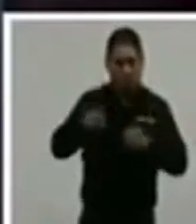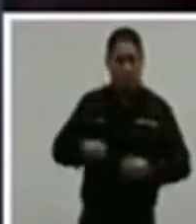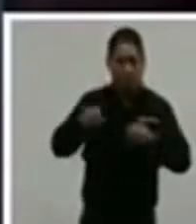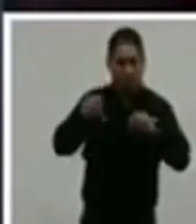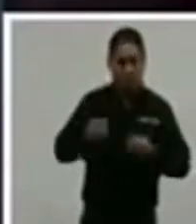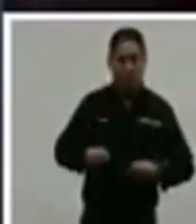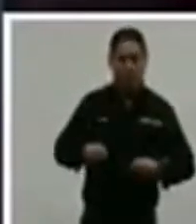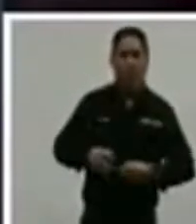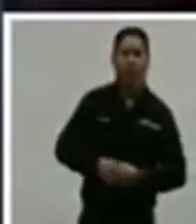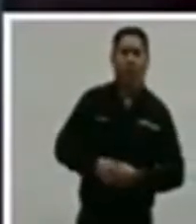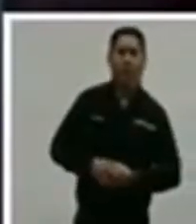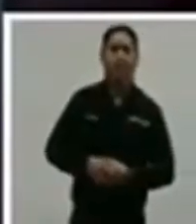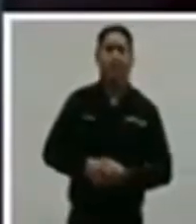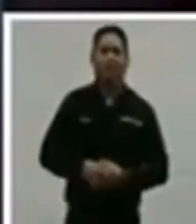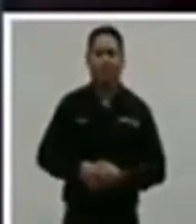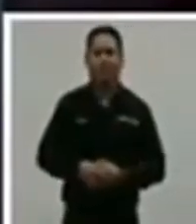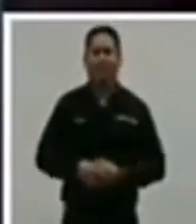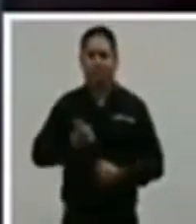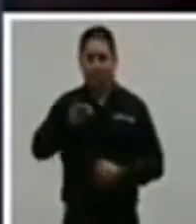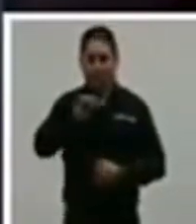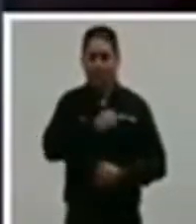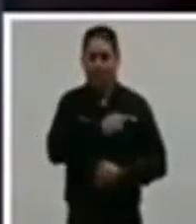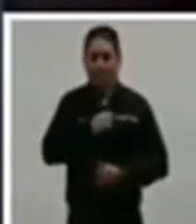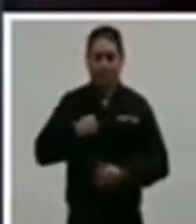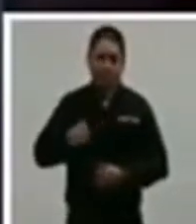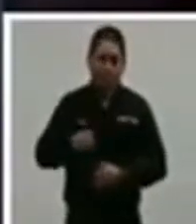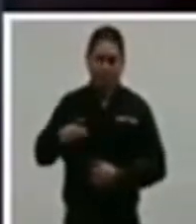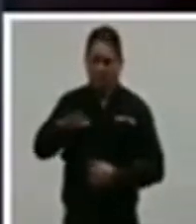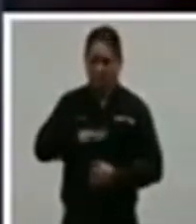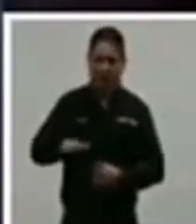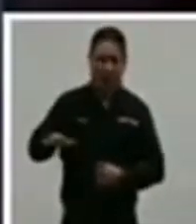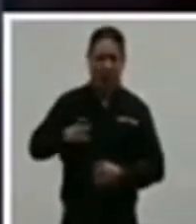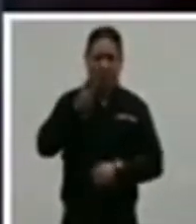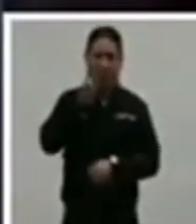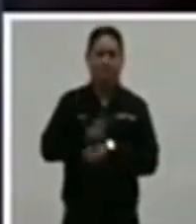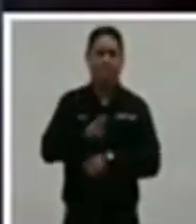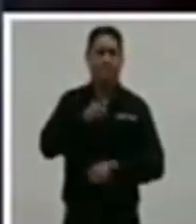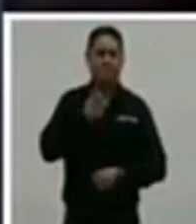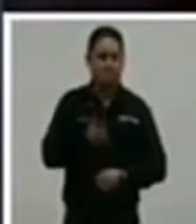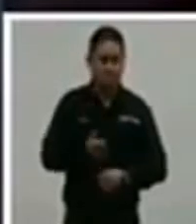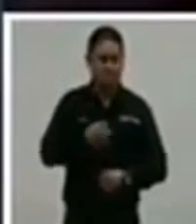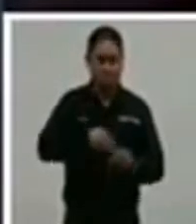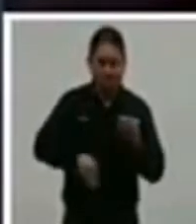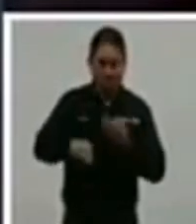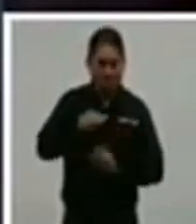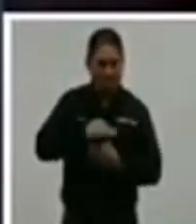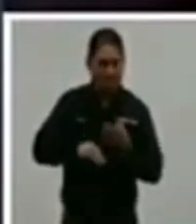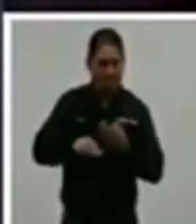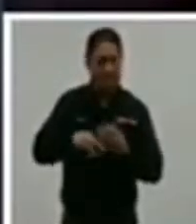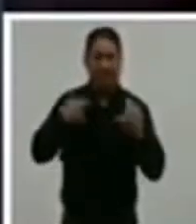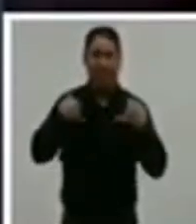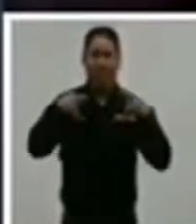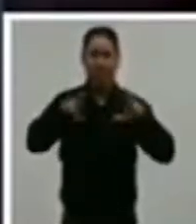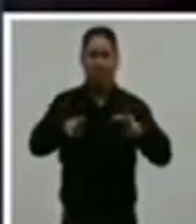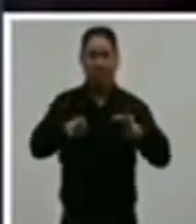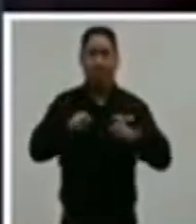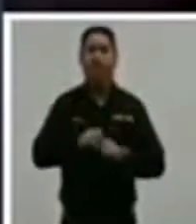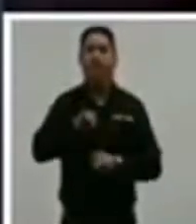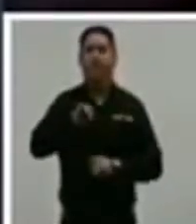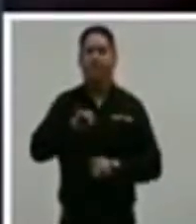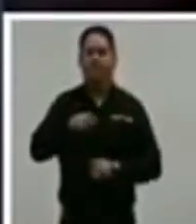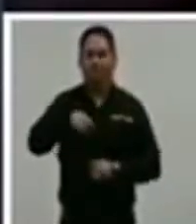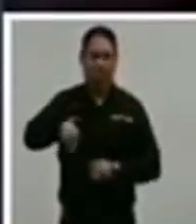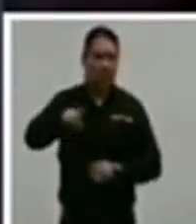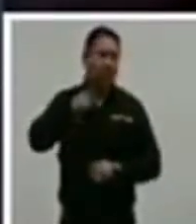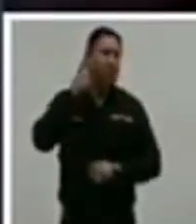porque además es una obligación legislativa que tenemos, vigilar, somos los representantes populares, y de verdad